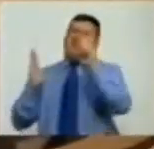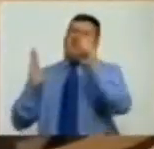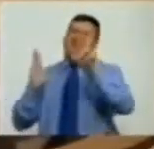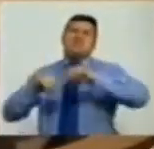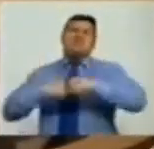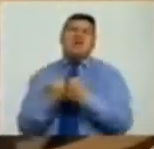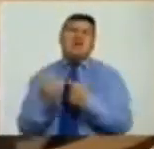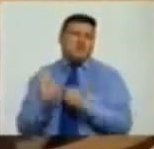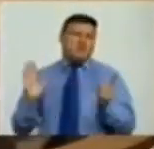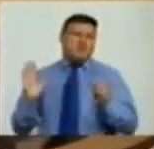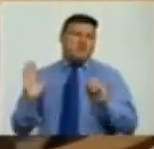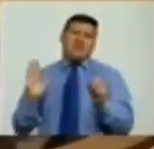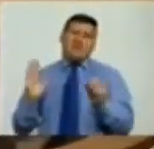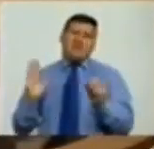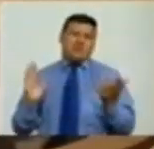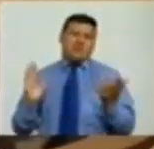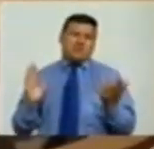hagamos